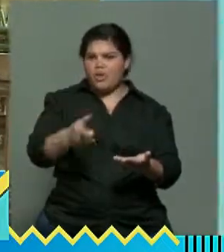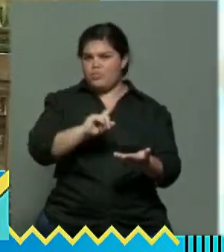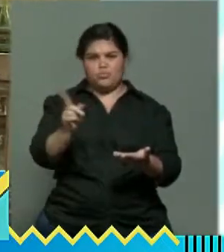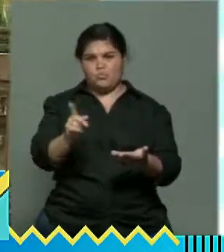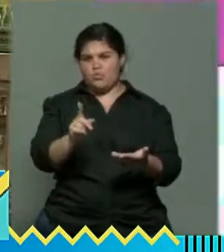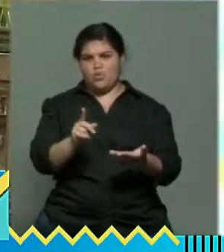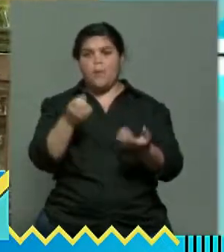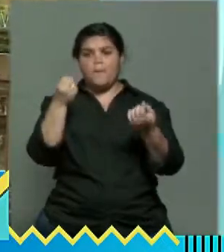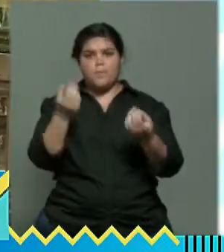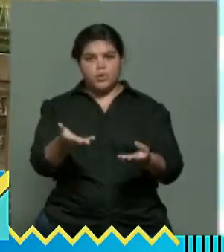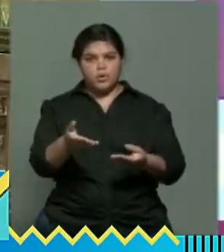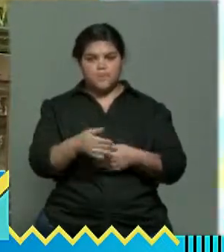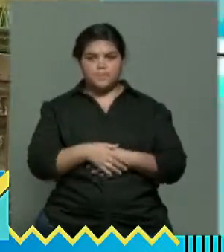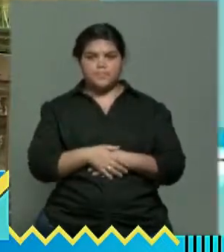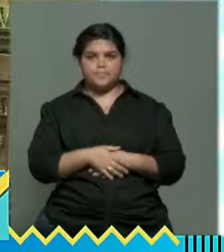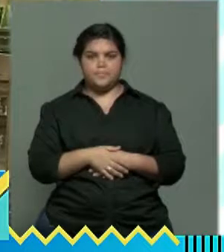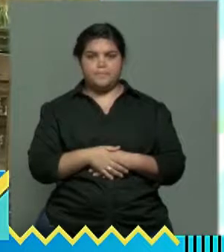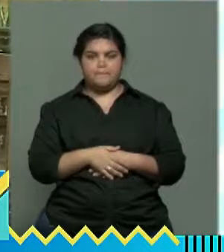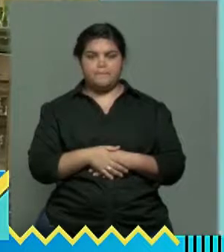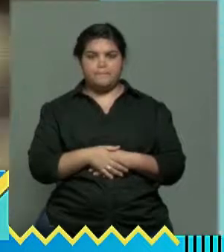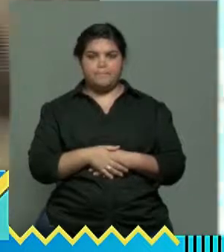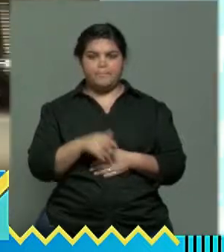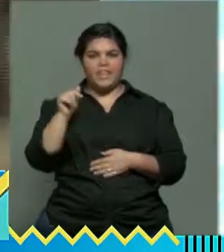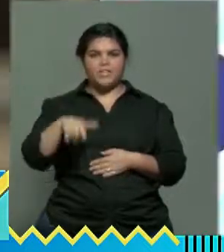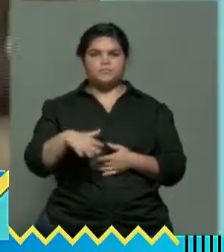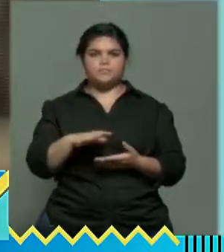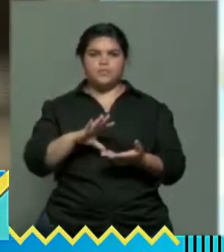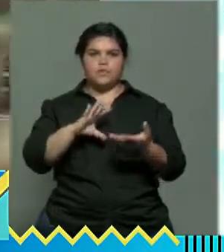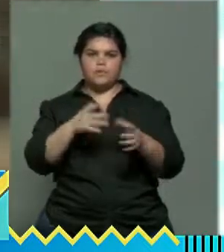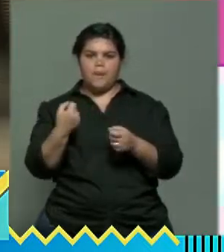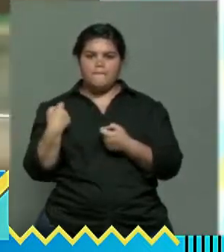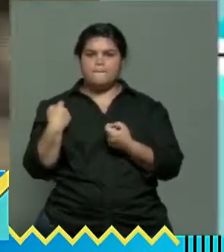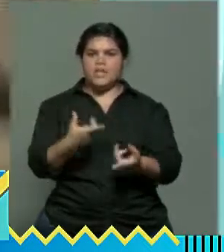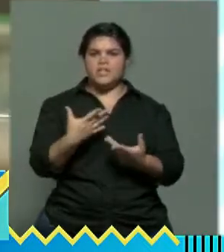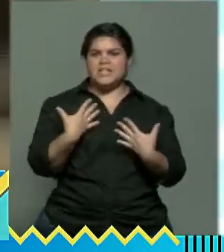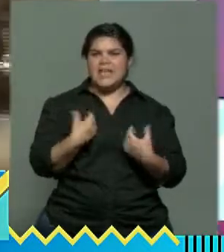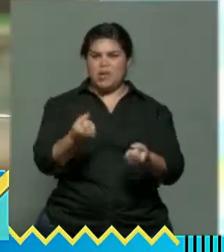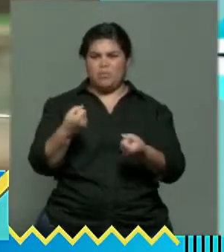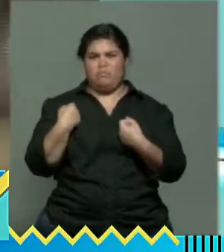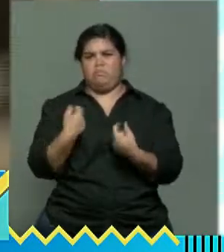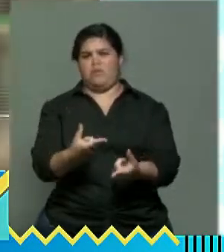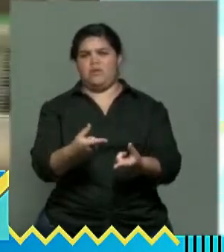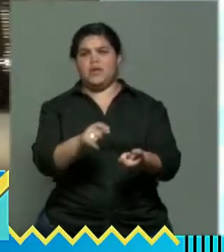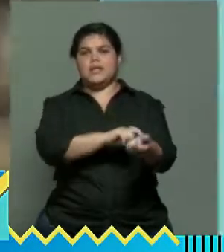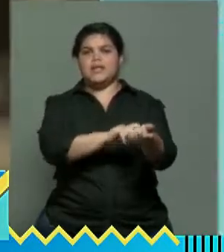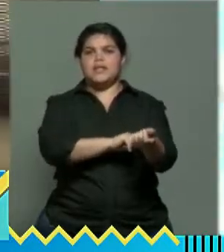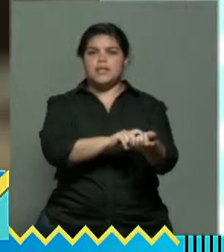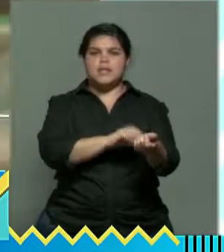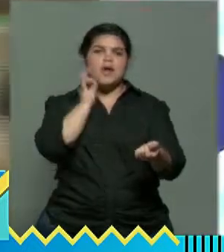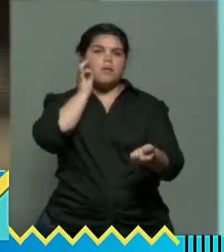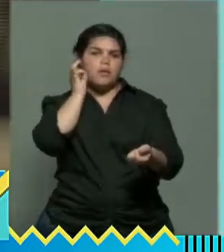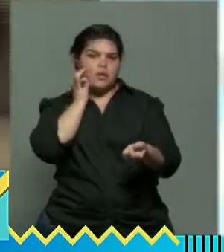serie muy grande de consecuencias para la salud, aumento de diabetes, aumento